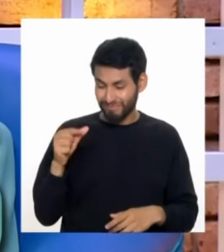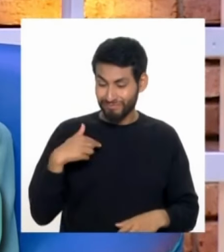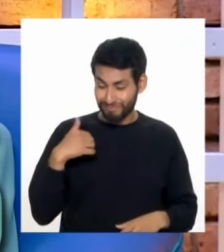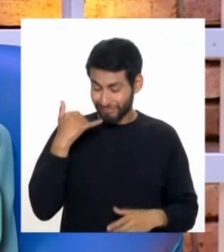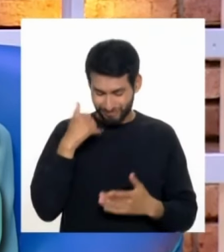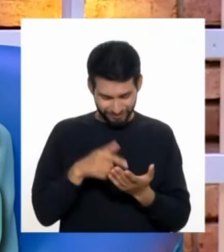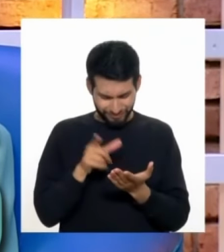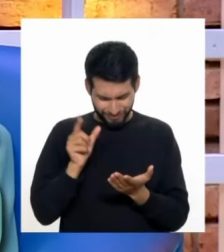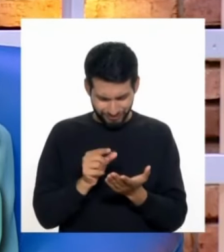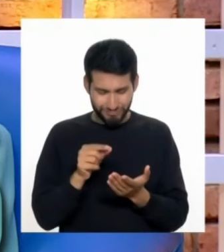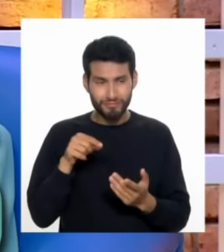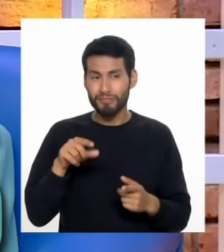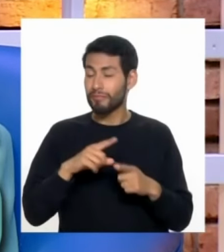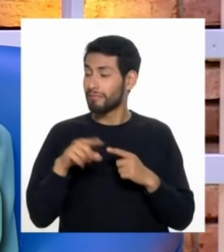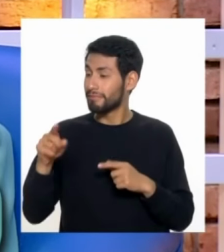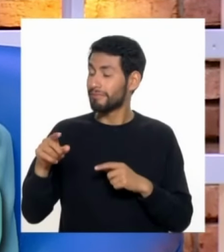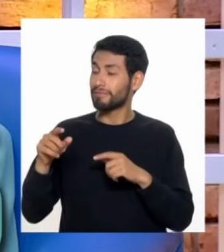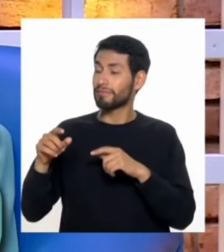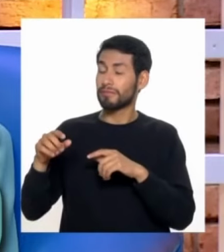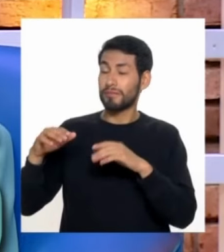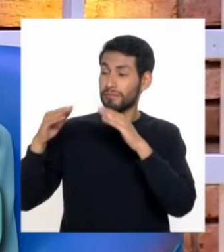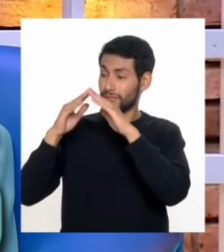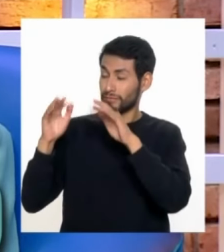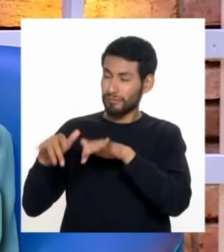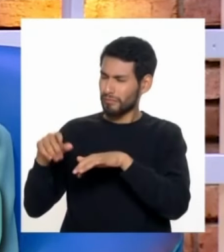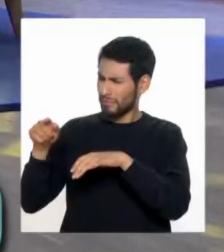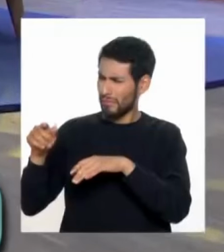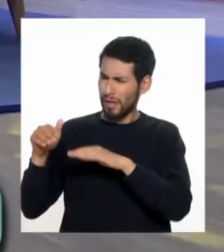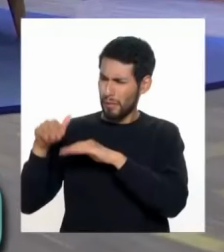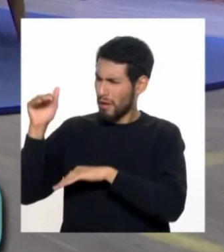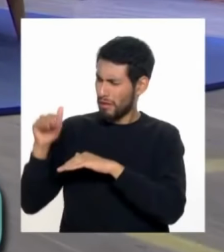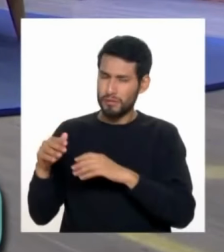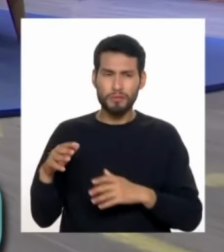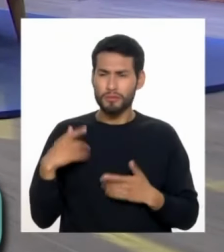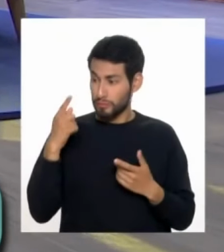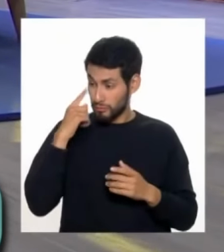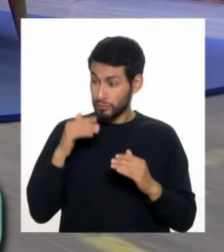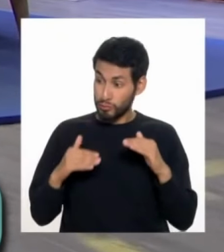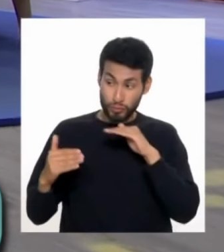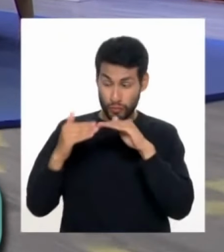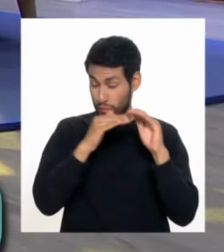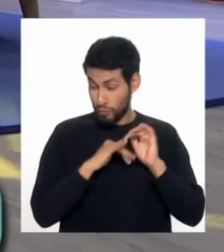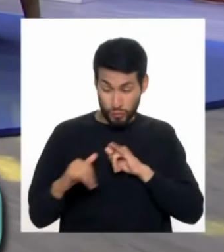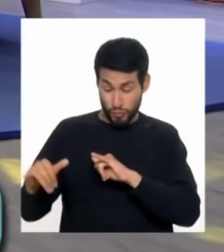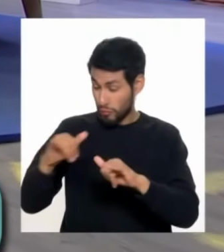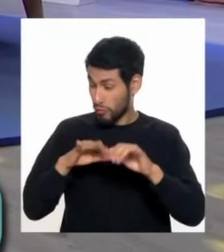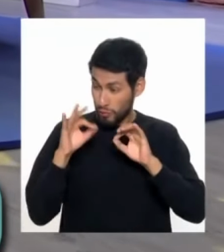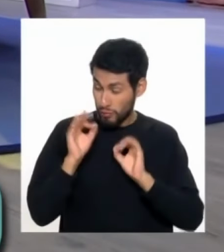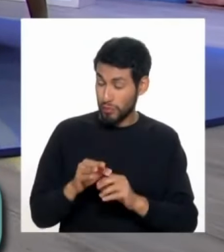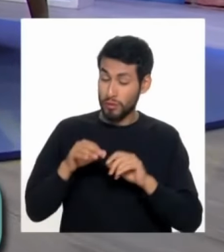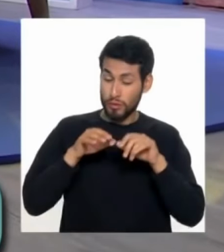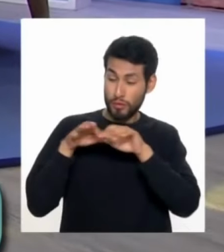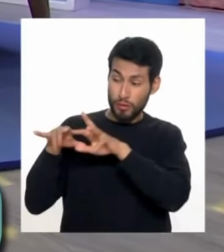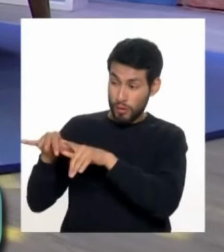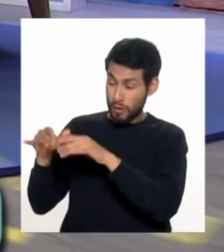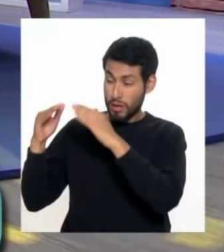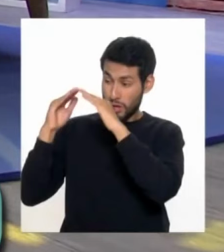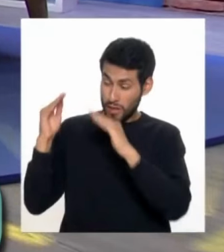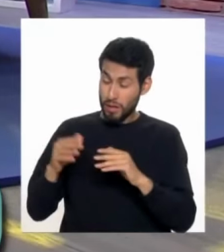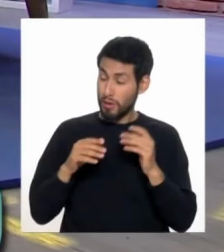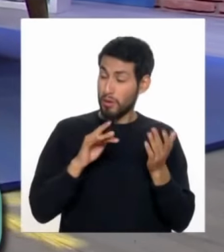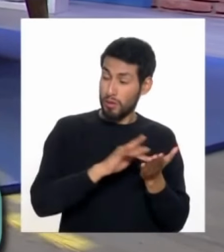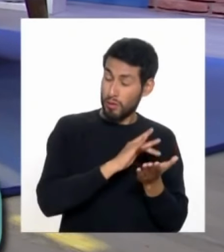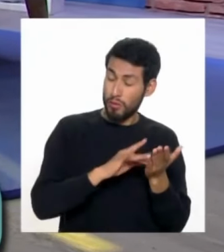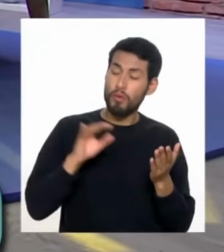móvil que en el aparato en casa. Ahora, ¿esto se va a unificar? ¿Va a ser lo mismo el aparato en casa que el móvil